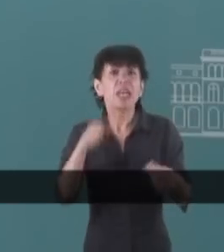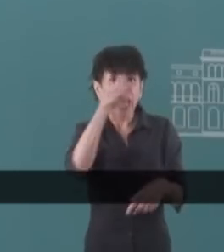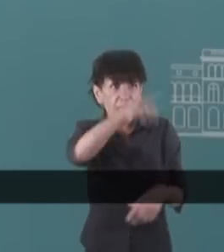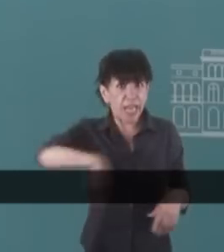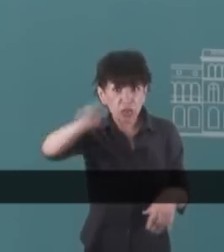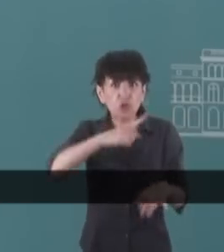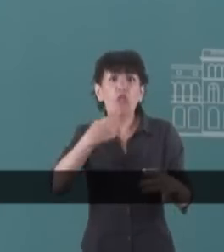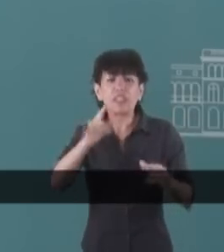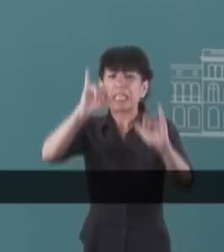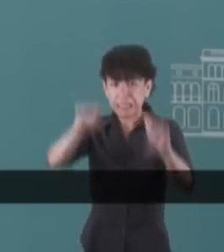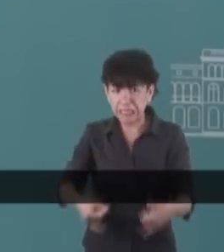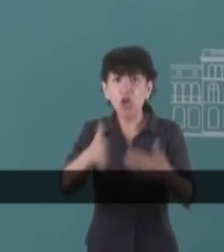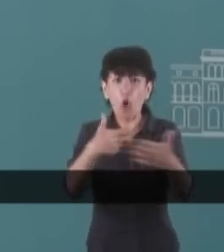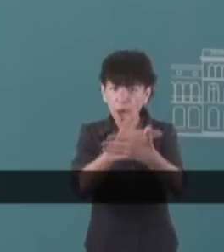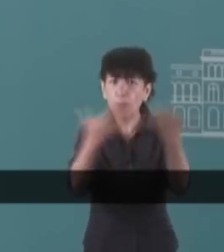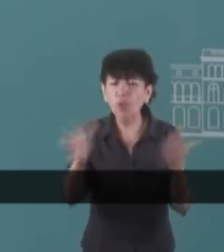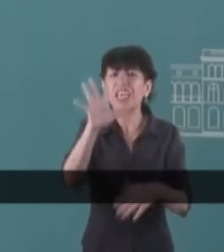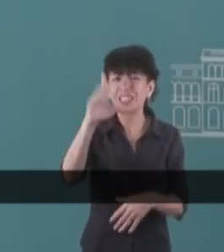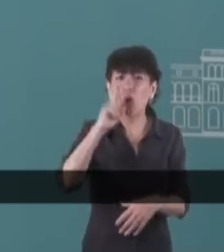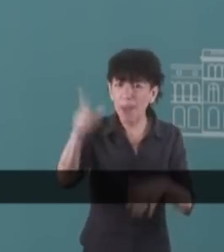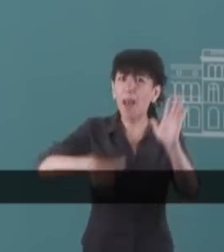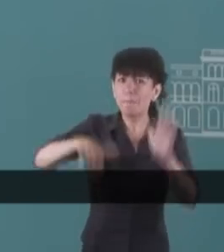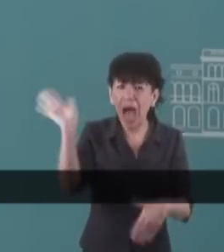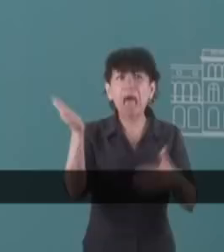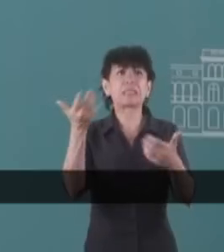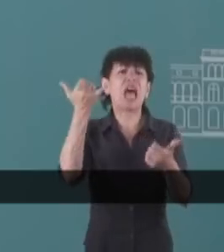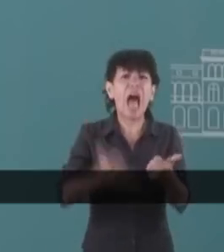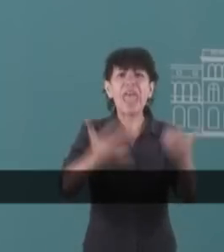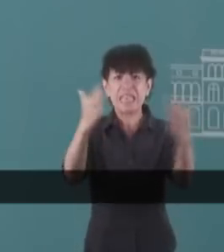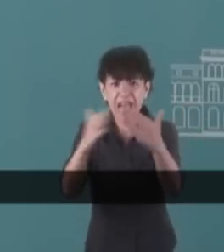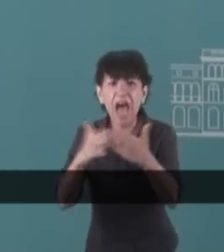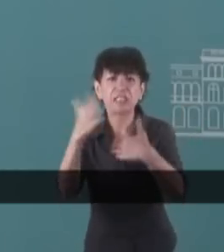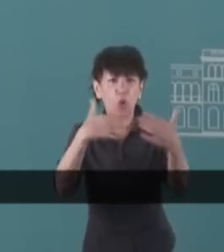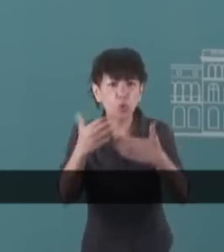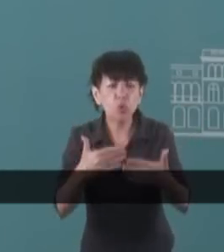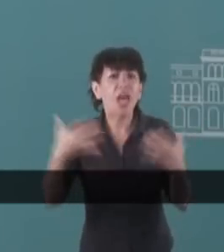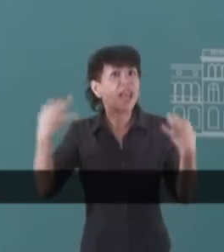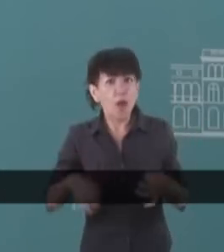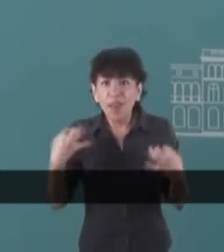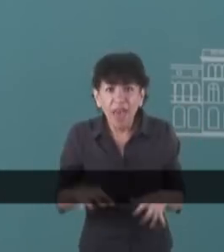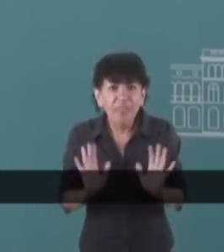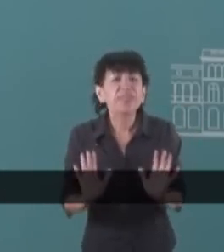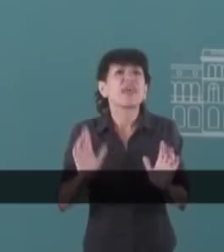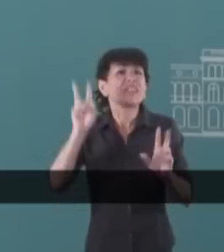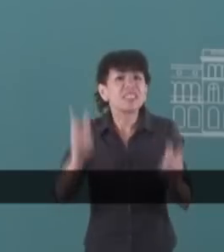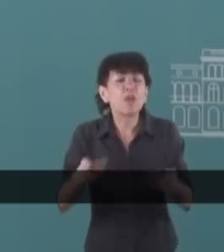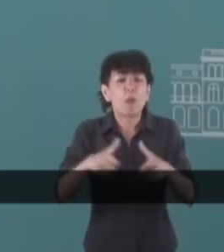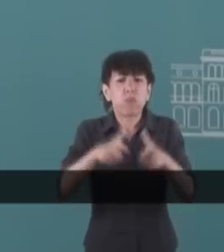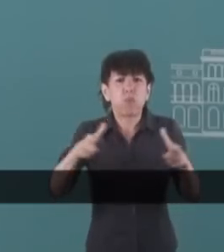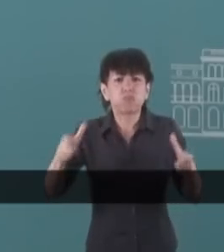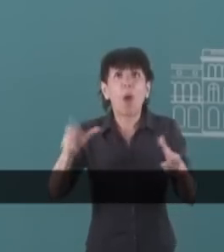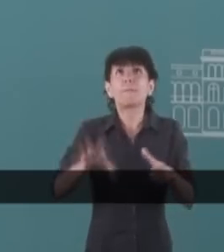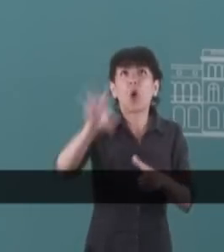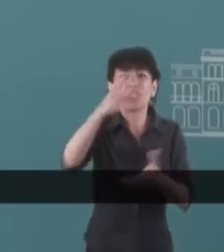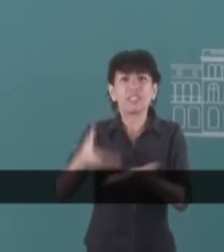hay 5.000 obras públicas en este momento en todo el país, las viviendas, realmente lo que está sucediendo de crecimiento y de inversiones en las